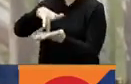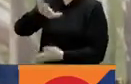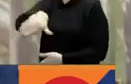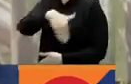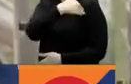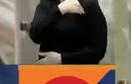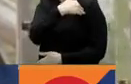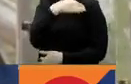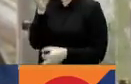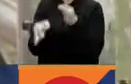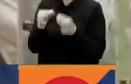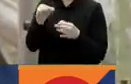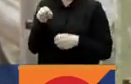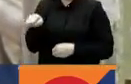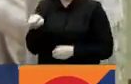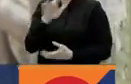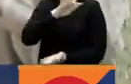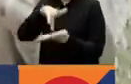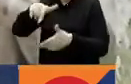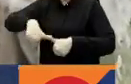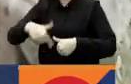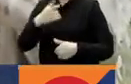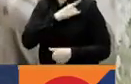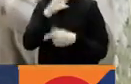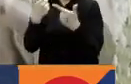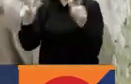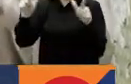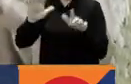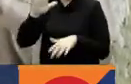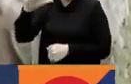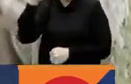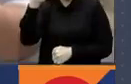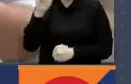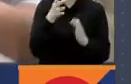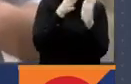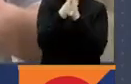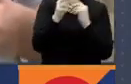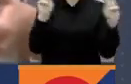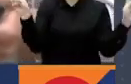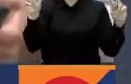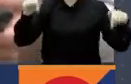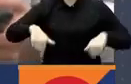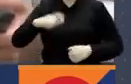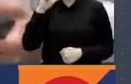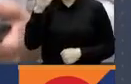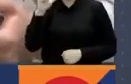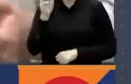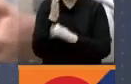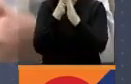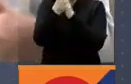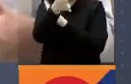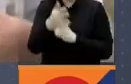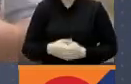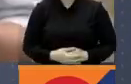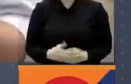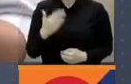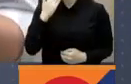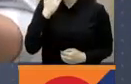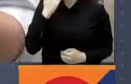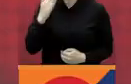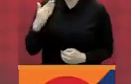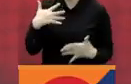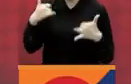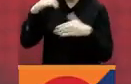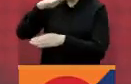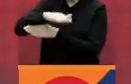Wilson Ruiz. Me despido desde el Puente Internacional Simón Bolívar. Lisa Díaz Rincón, RTVC Noticias, conectados 24/7. Lisa, muchas gracias. Feliz